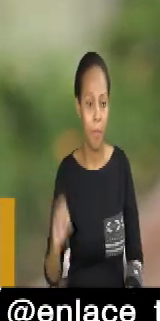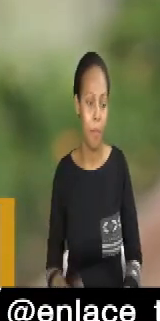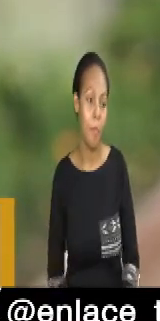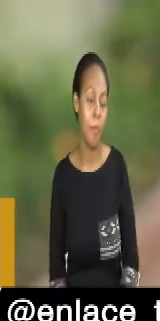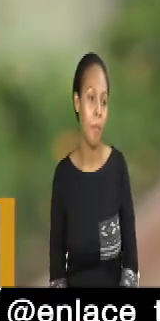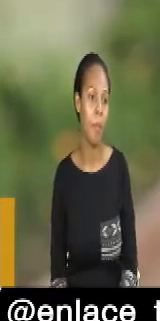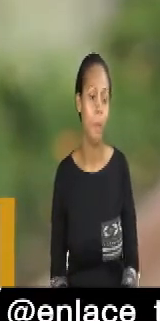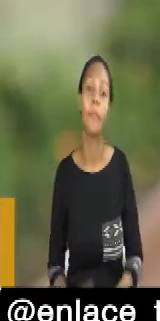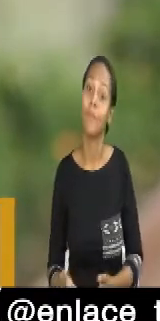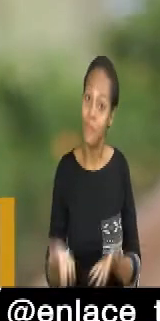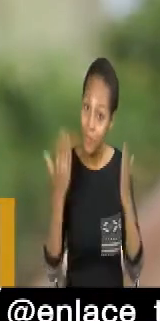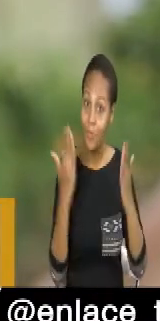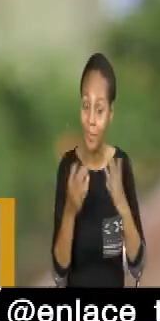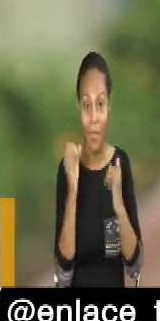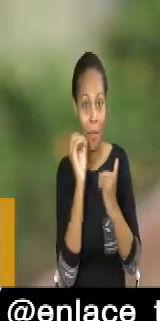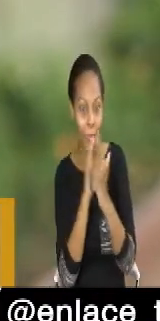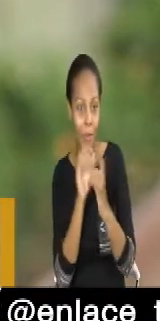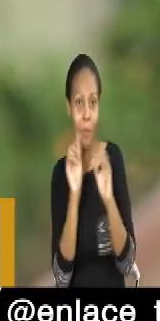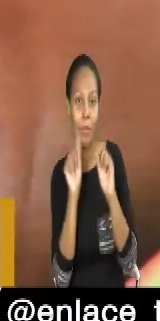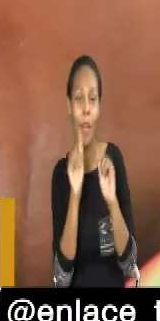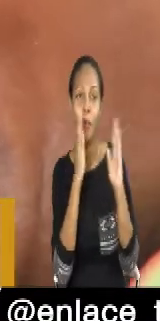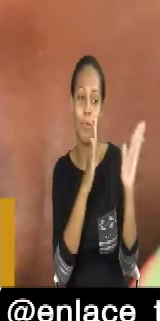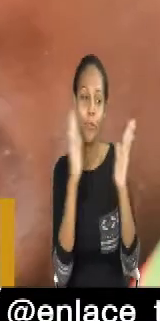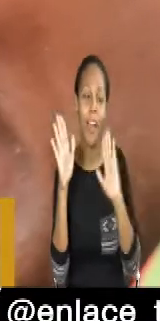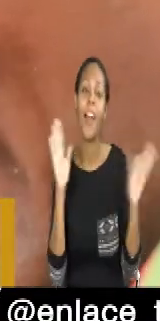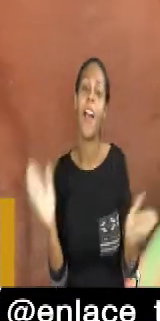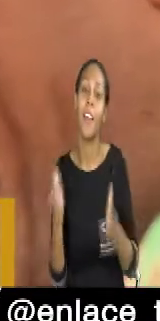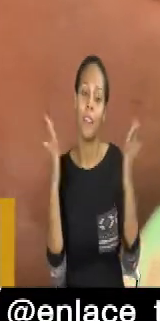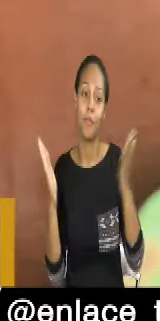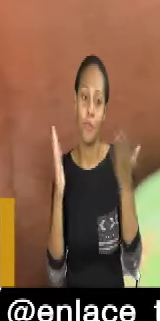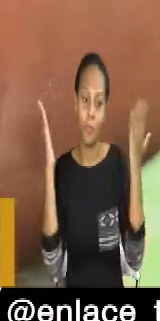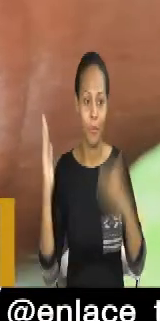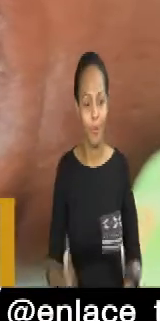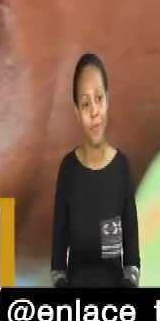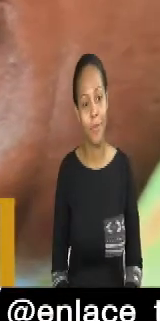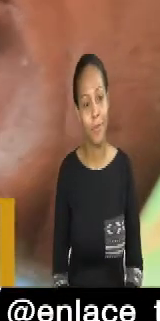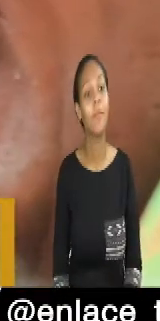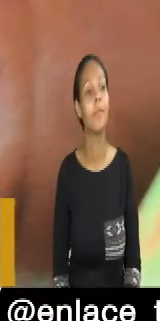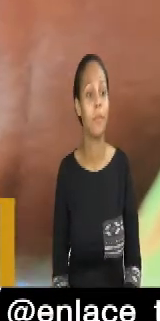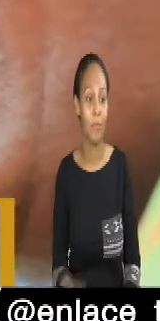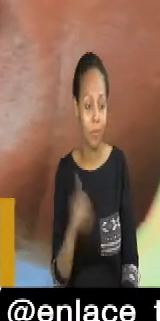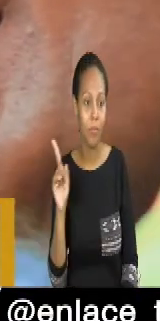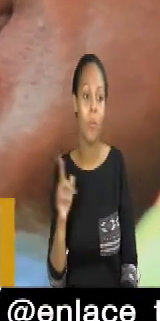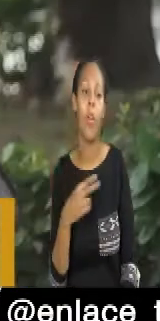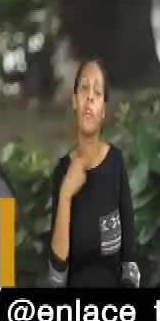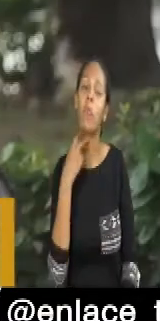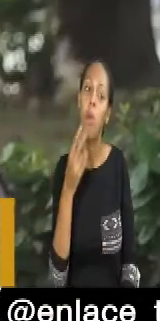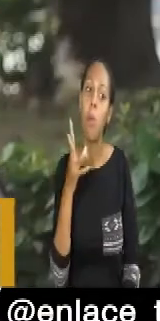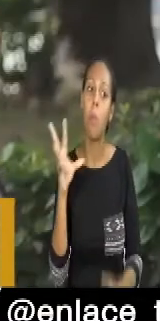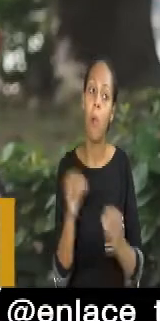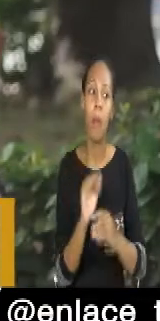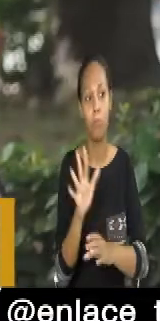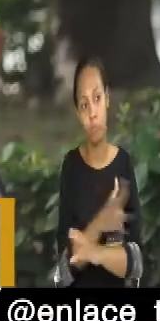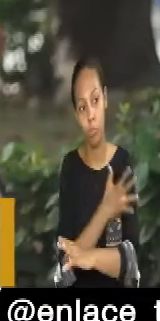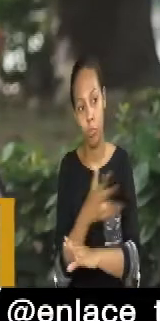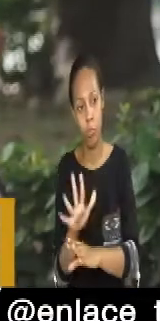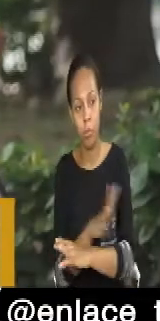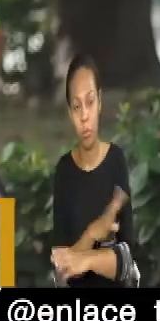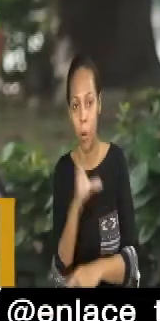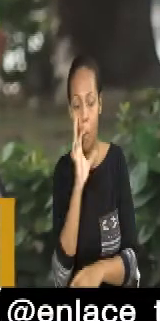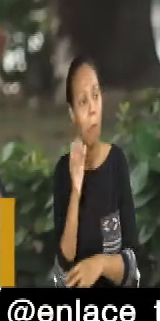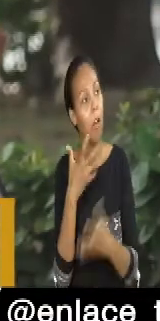visíteme en YouTube. Germán Villegas Se Prendió el Bombillo. Con esta voz y este ritmo, Germán Villegas espera llevar el